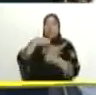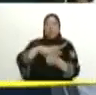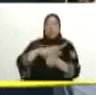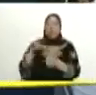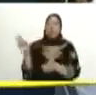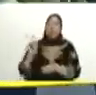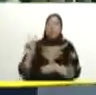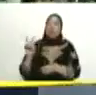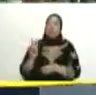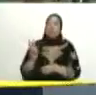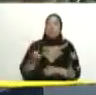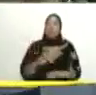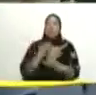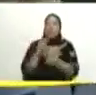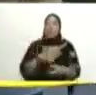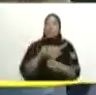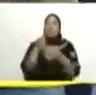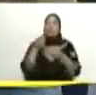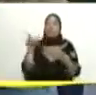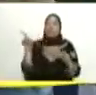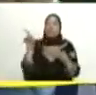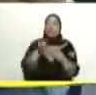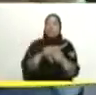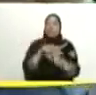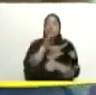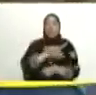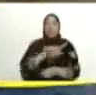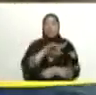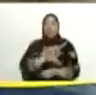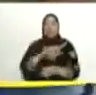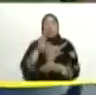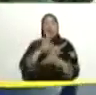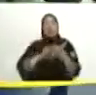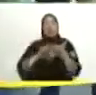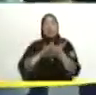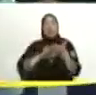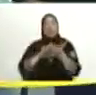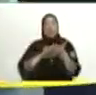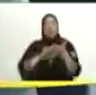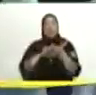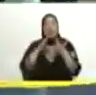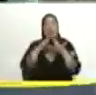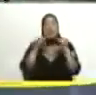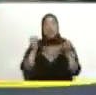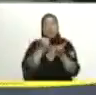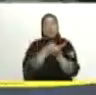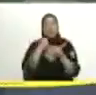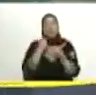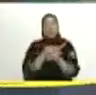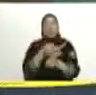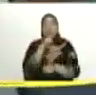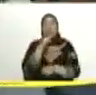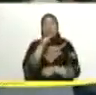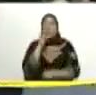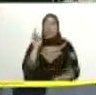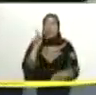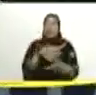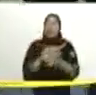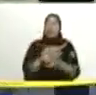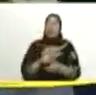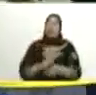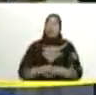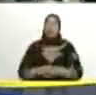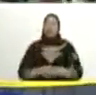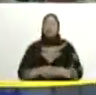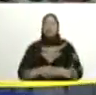país. ¿Dónde vamos a hacer la inversión social? Bueno, aquí está la cartografía social articulada con el 1x10